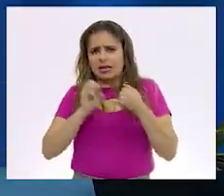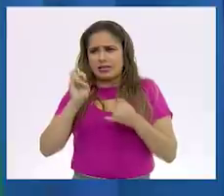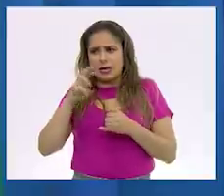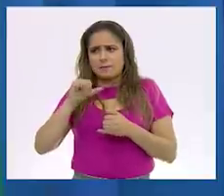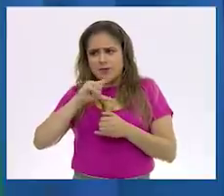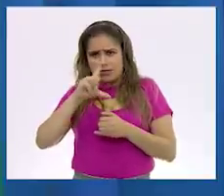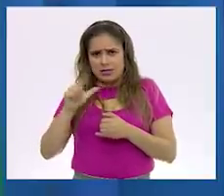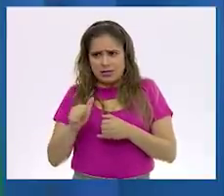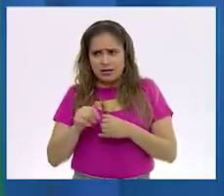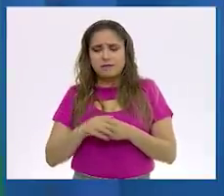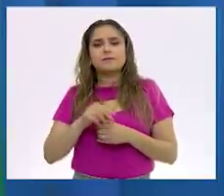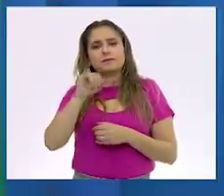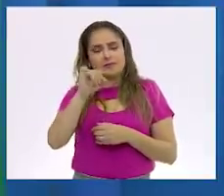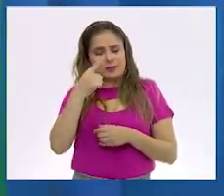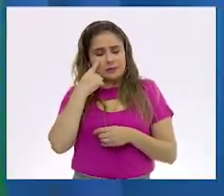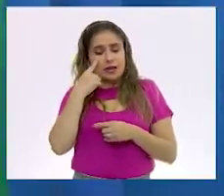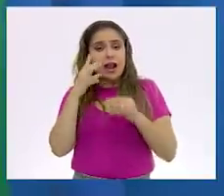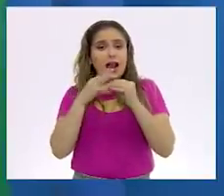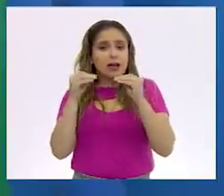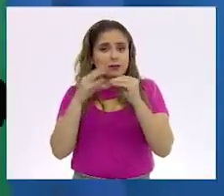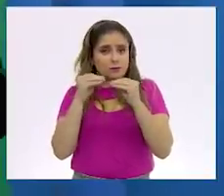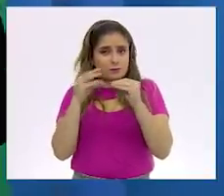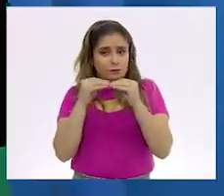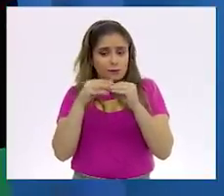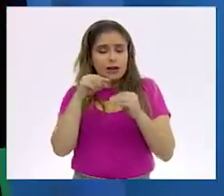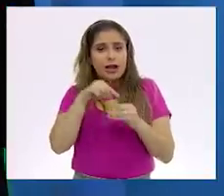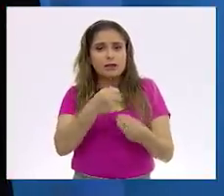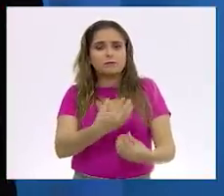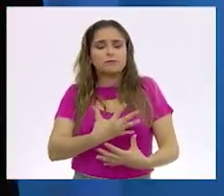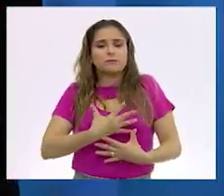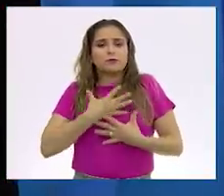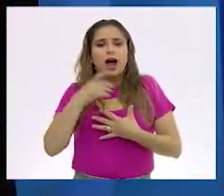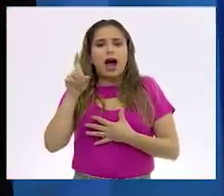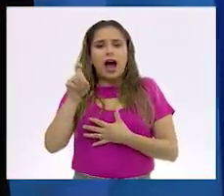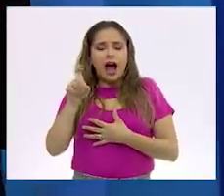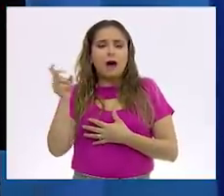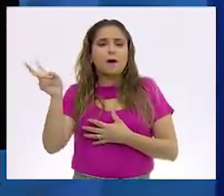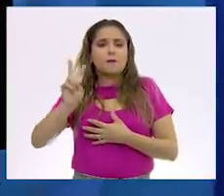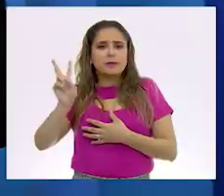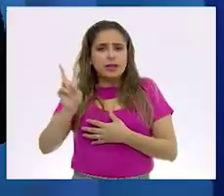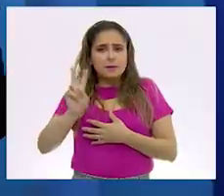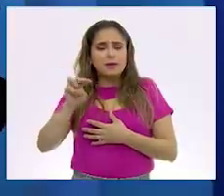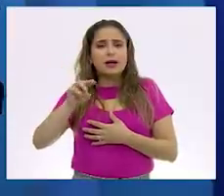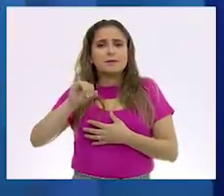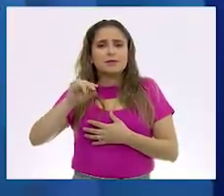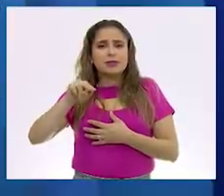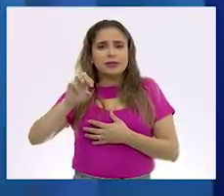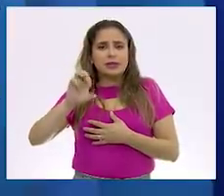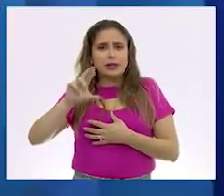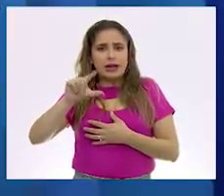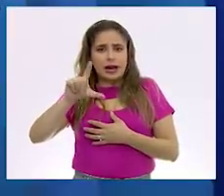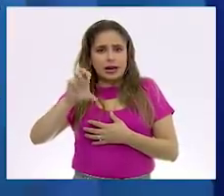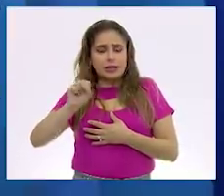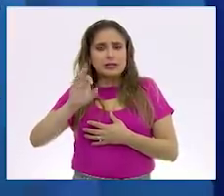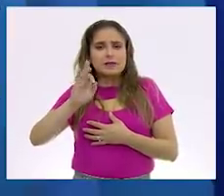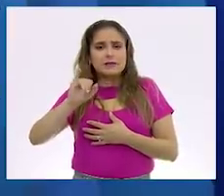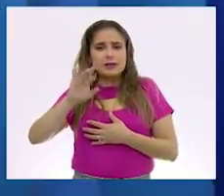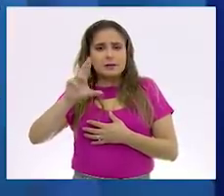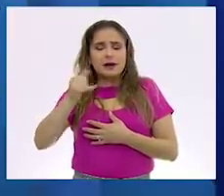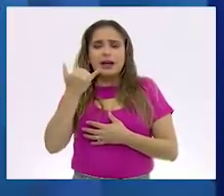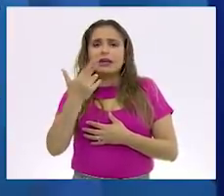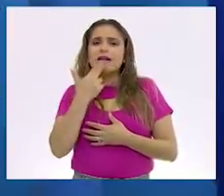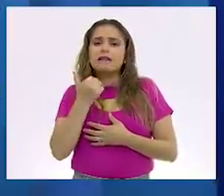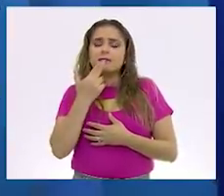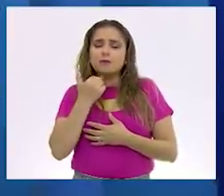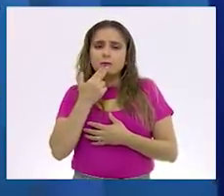es. Mira, las frutas nos aportan agua, vitaminas, minerales, fibra y azúcares